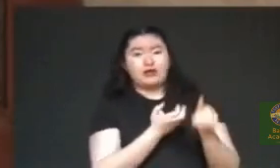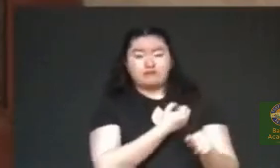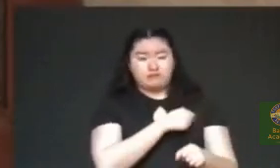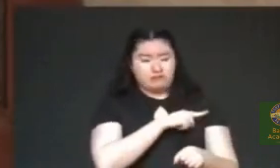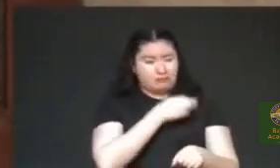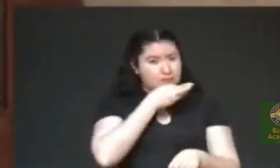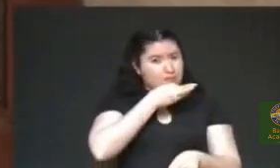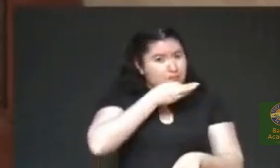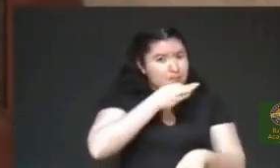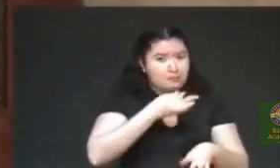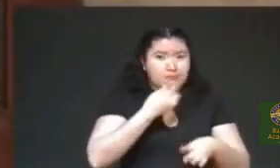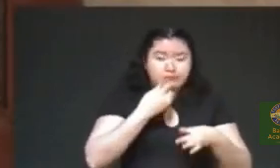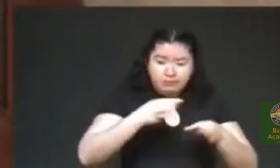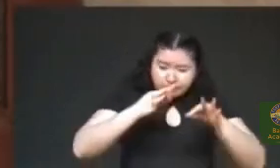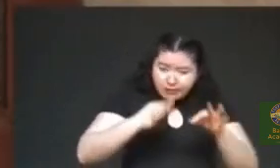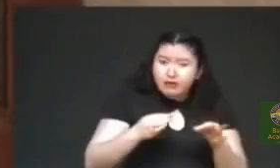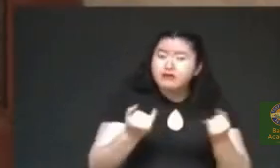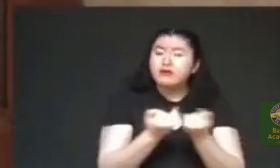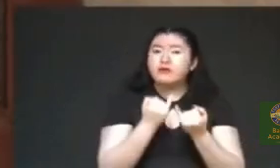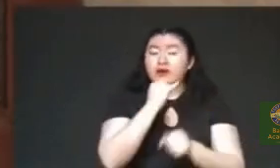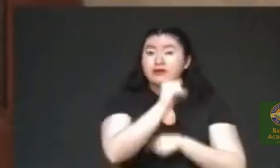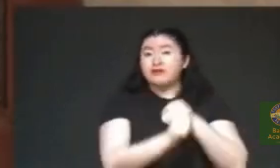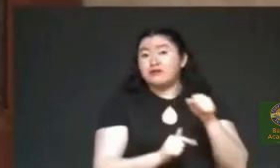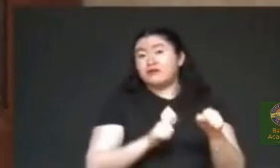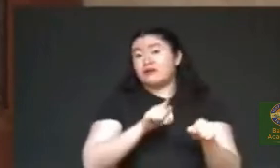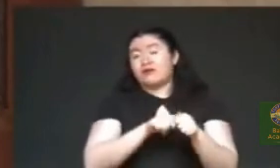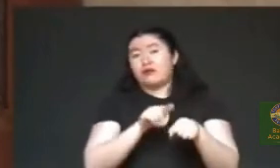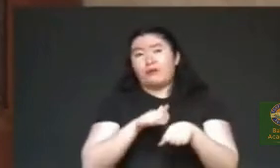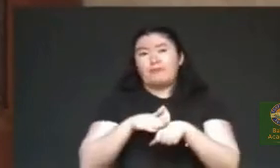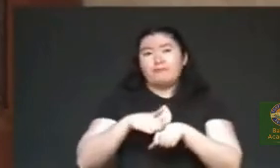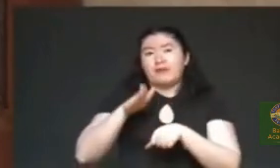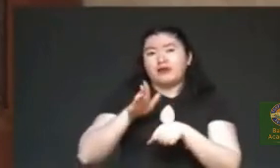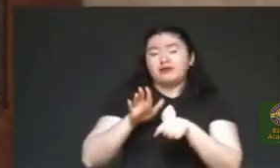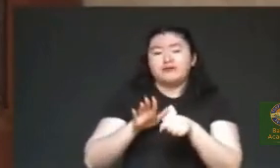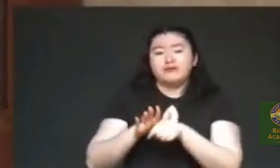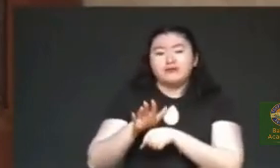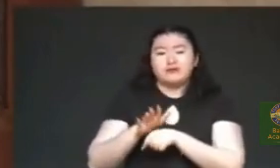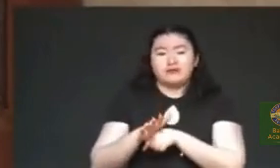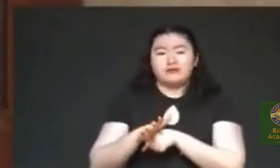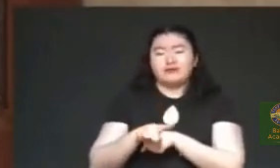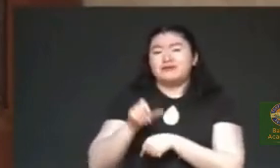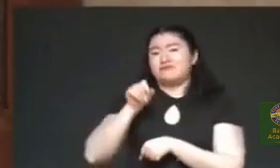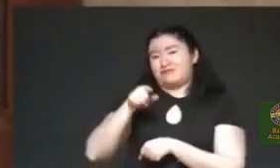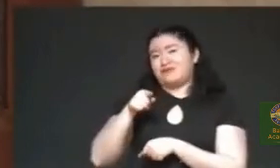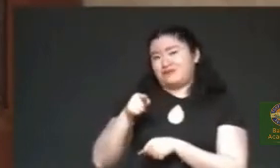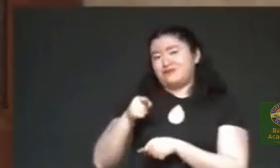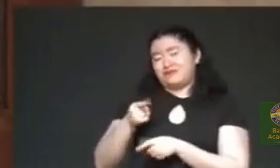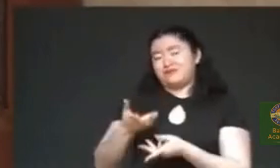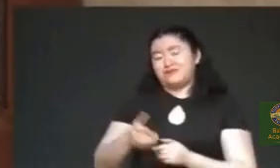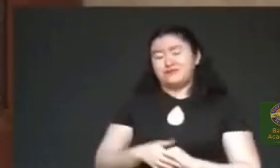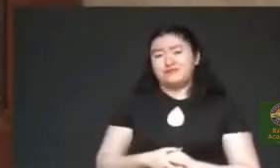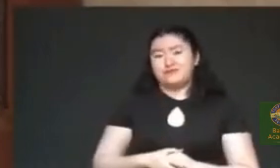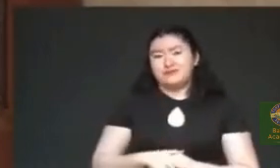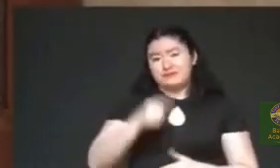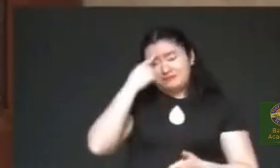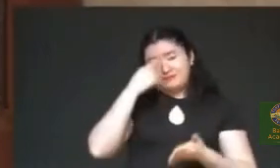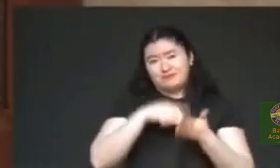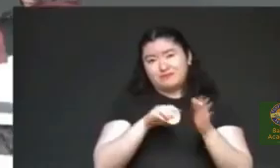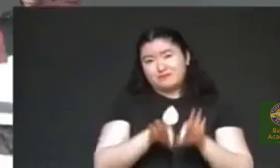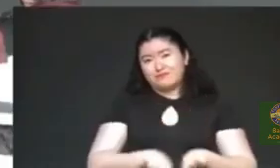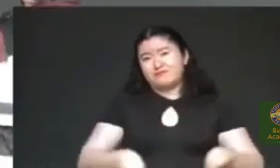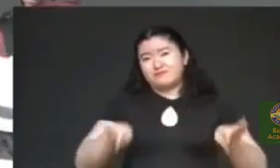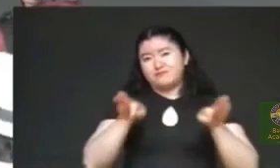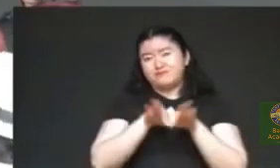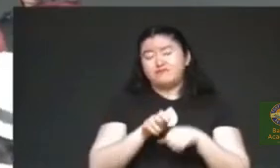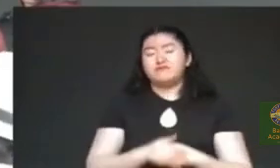o incluso mayores al promedio en ese sentido, que creo que es lo más importante. Me